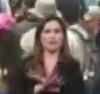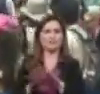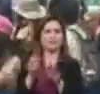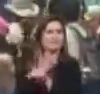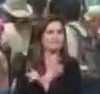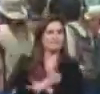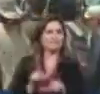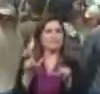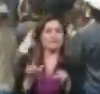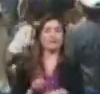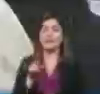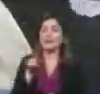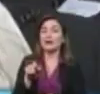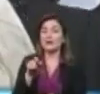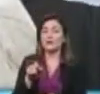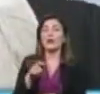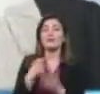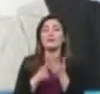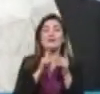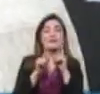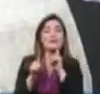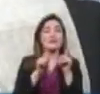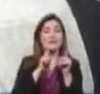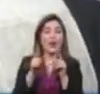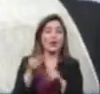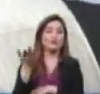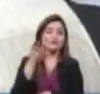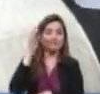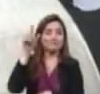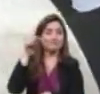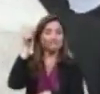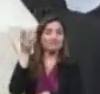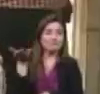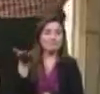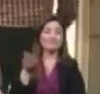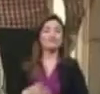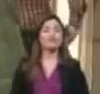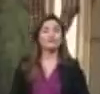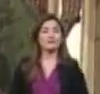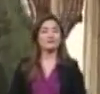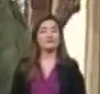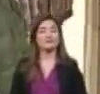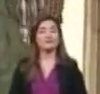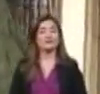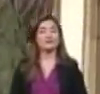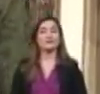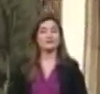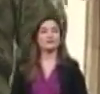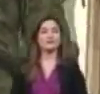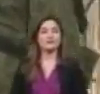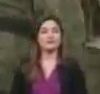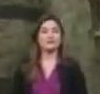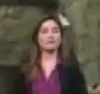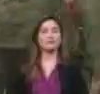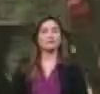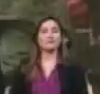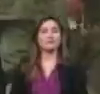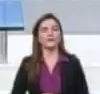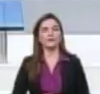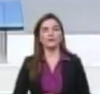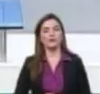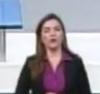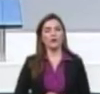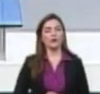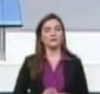Un tema que deberá ser parte de los diálogos con el Ejecutivo. En Quito, Fausto Yepes, 24